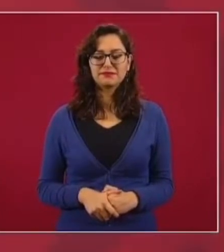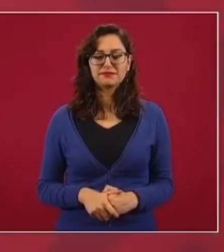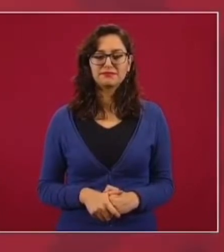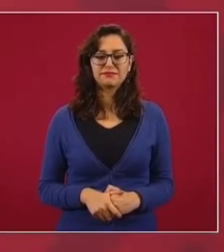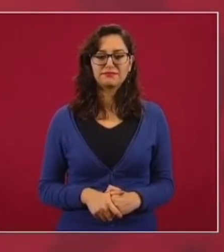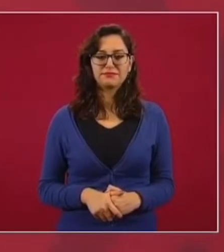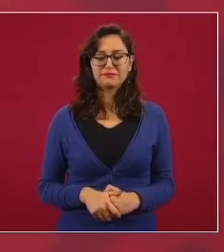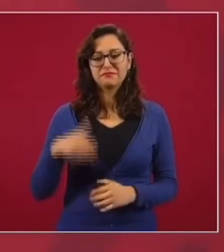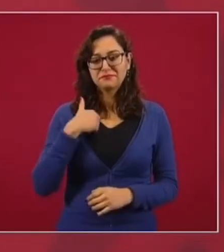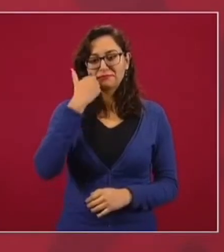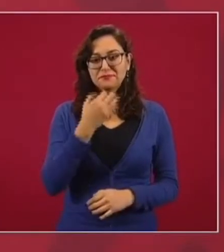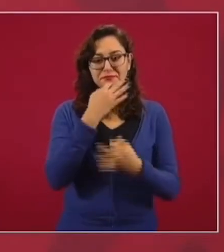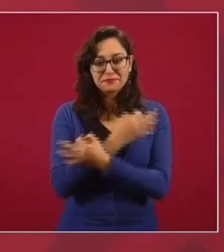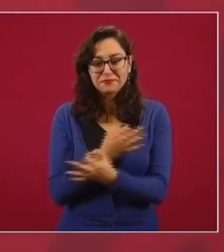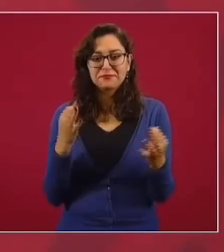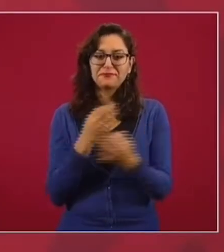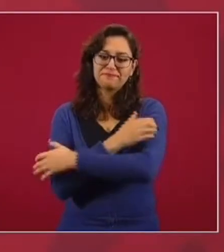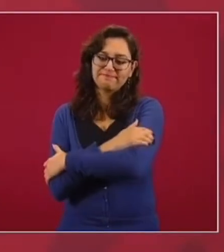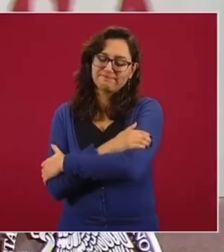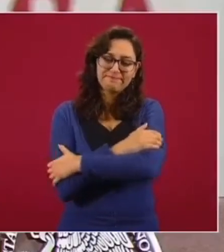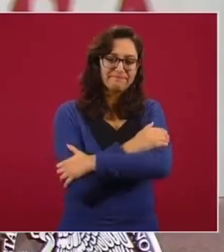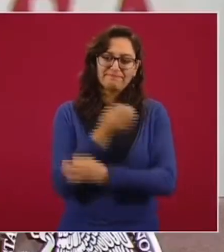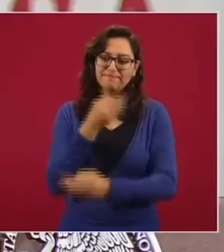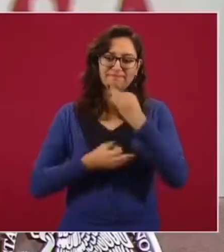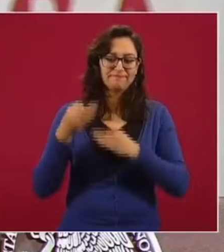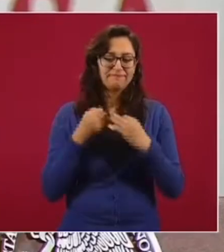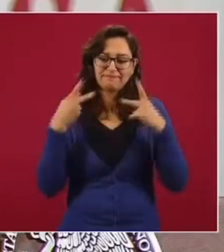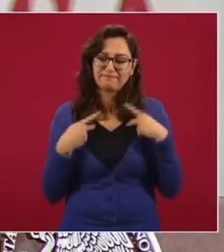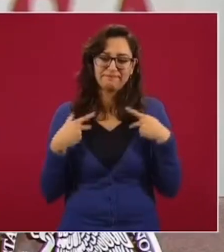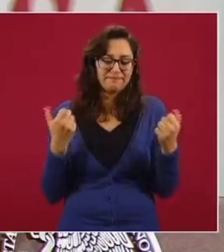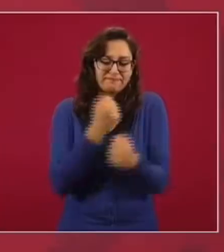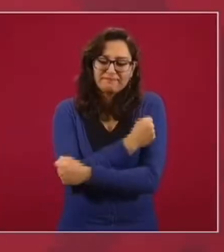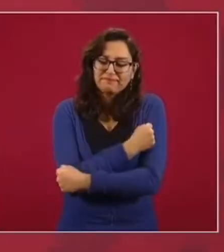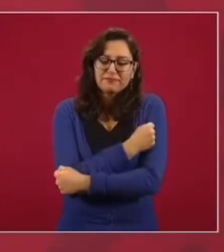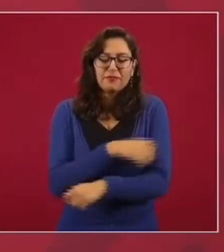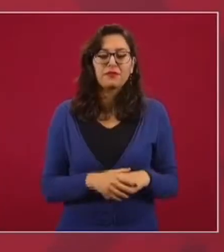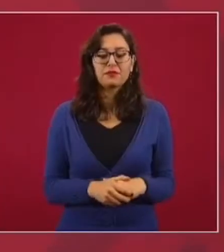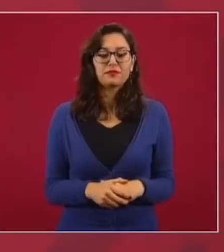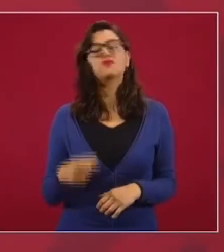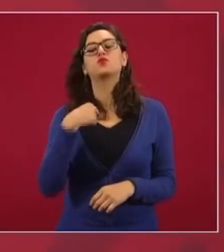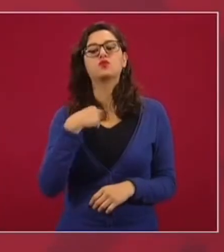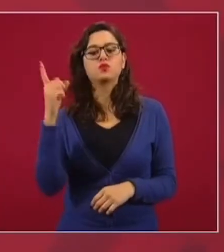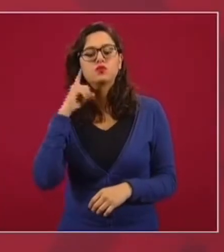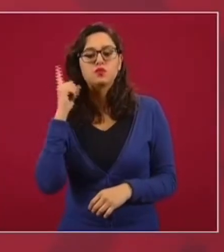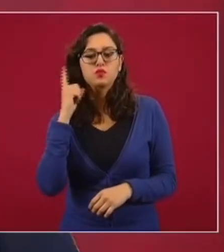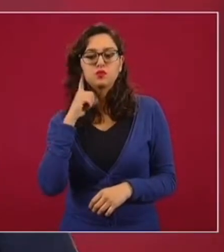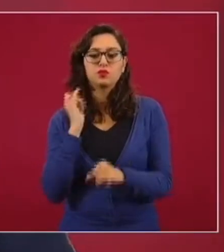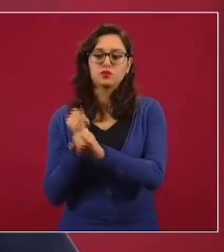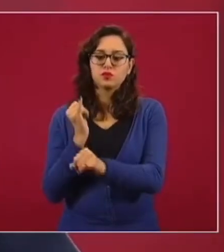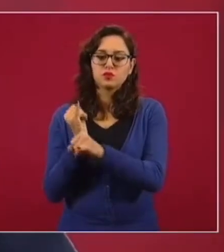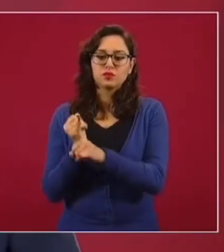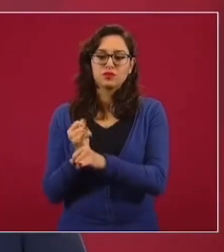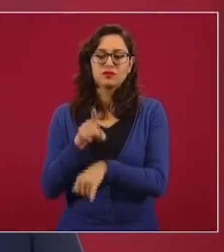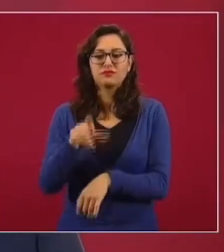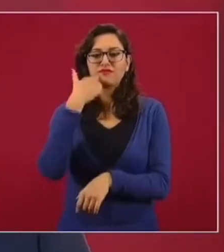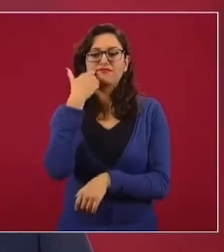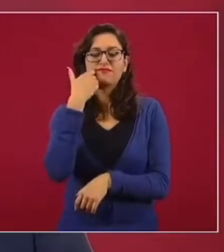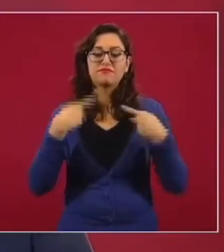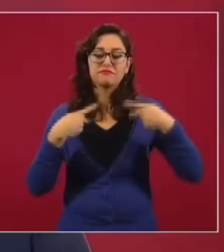Quiero aprovechar para mandar un abrazo a todos. Me enteré por unos mensajes en las redes sociales que